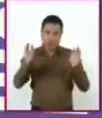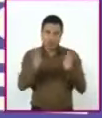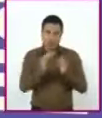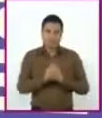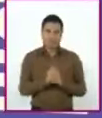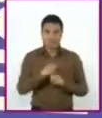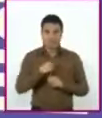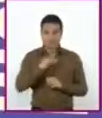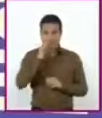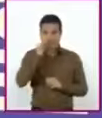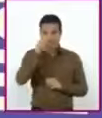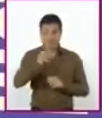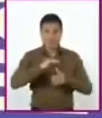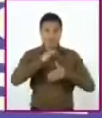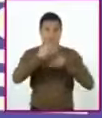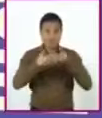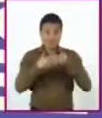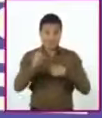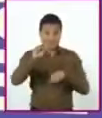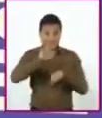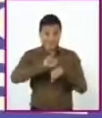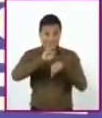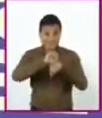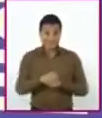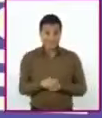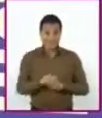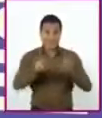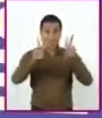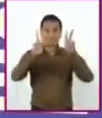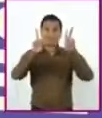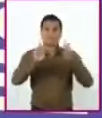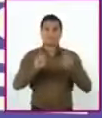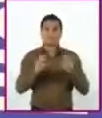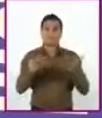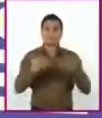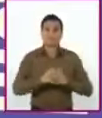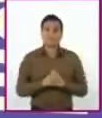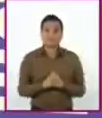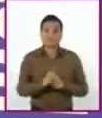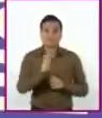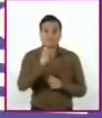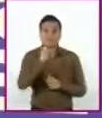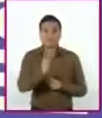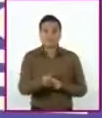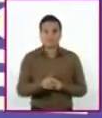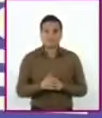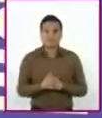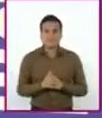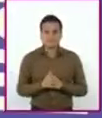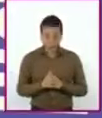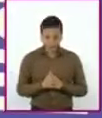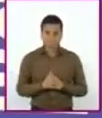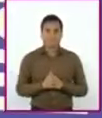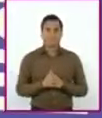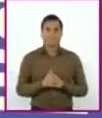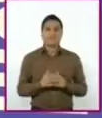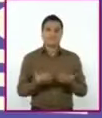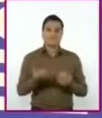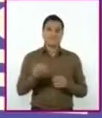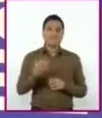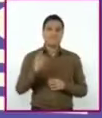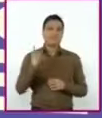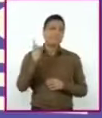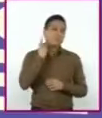adelanto que en las siguientes semanas veremos con más detenimiento las características políticas,